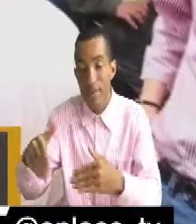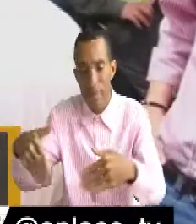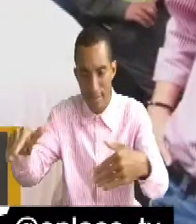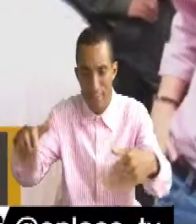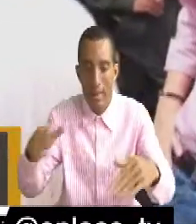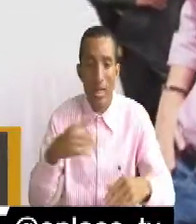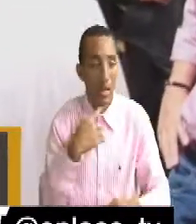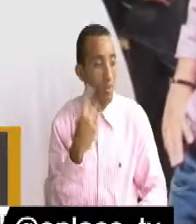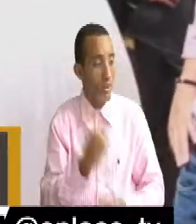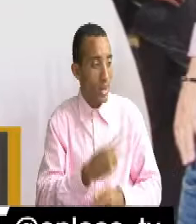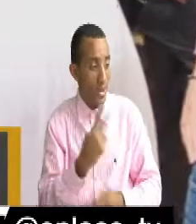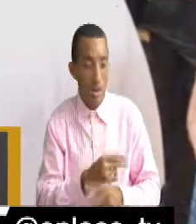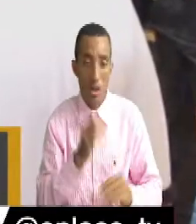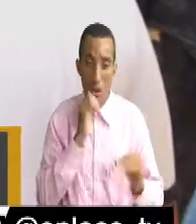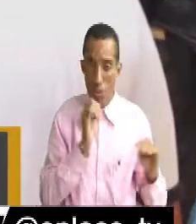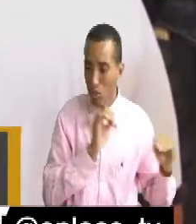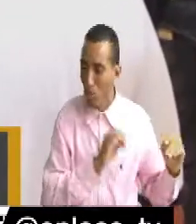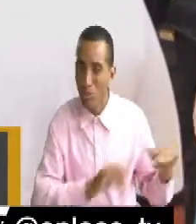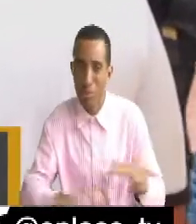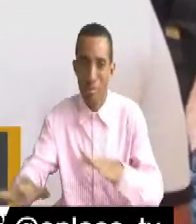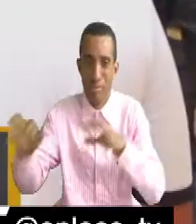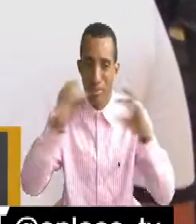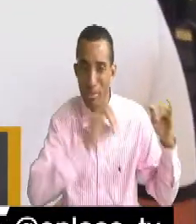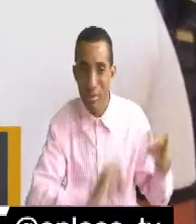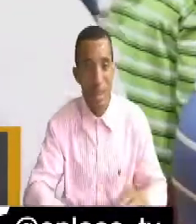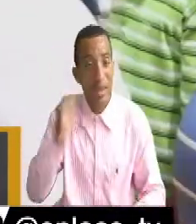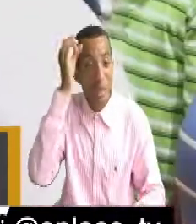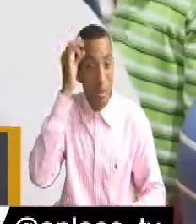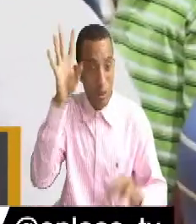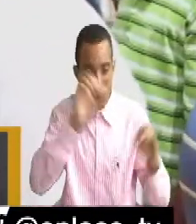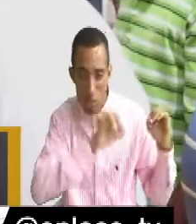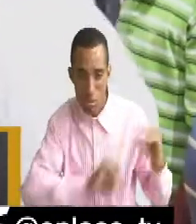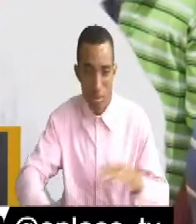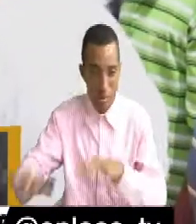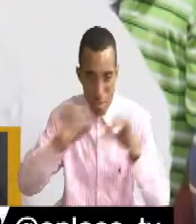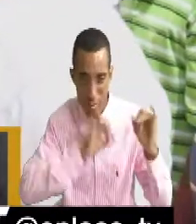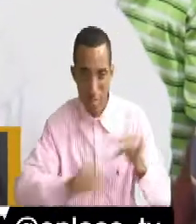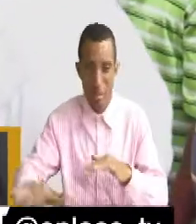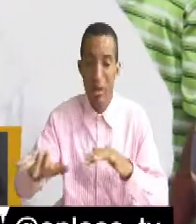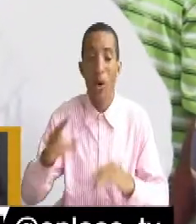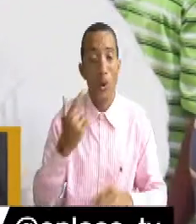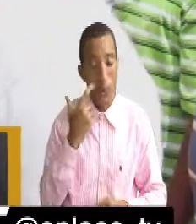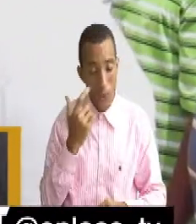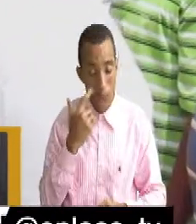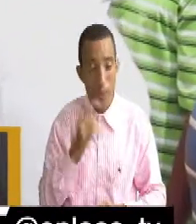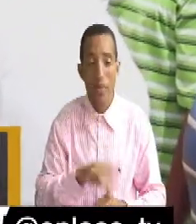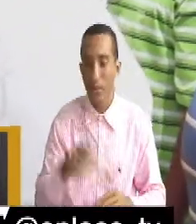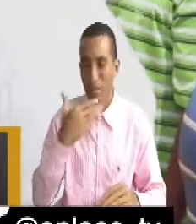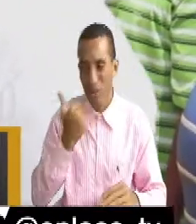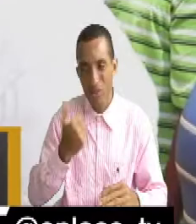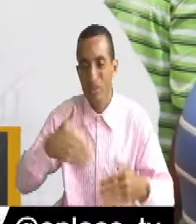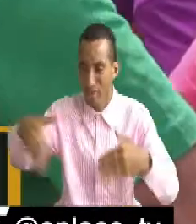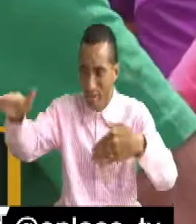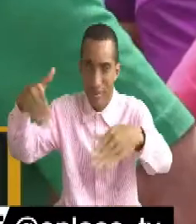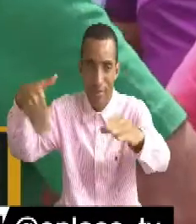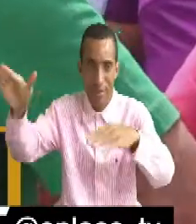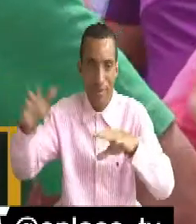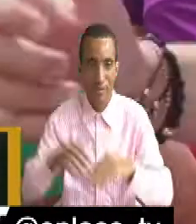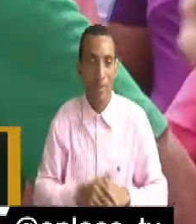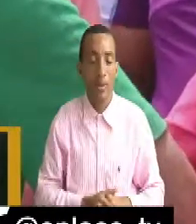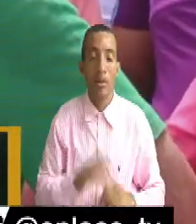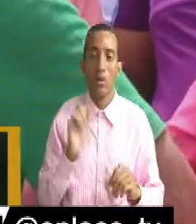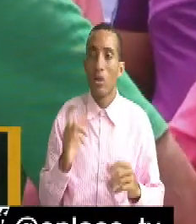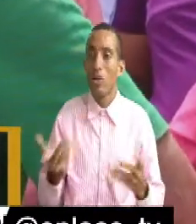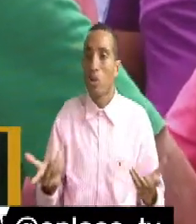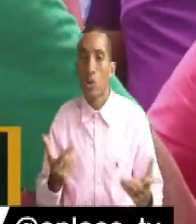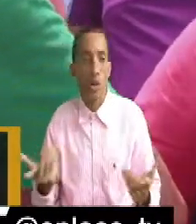el desbordamiento del río Magdalena. Para mañana se agendó un encuentro con esta población para establecer un lugar donde ellos puedan ejercer